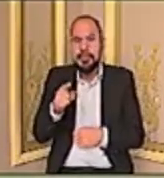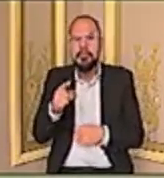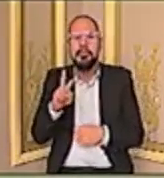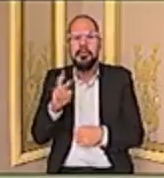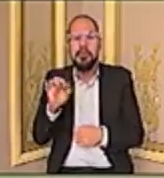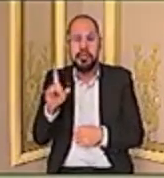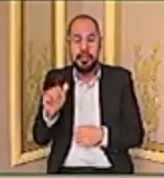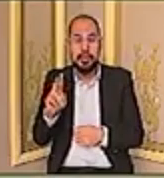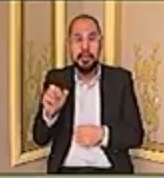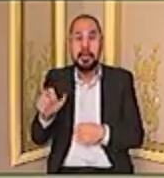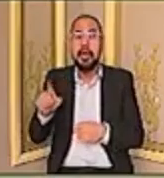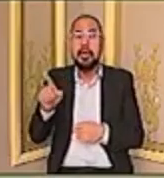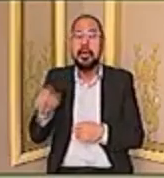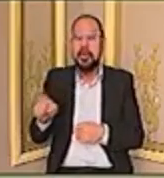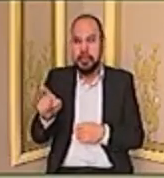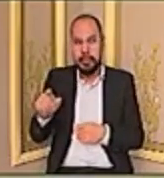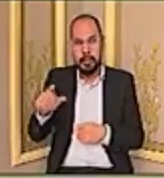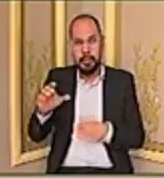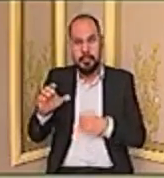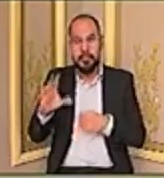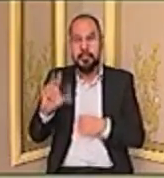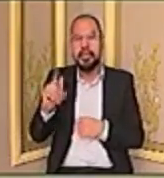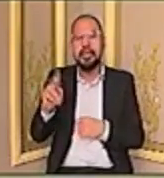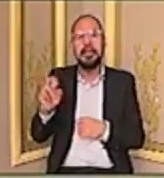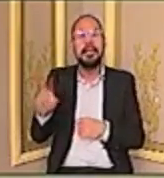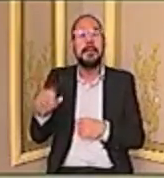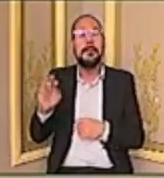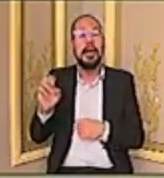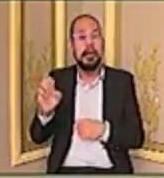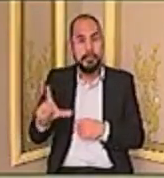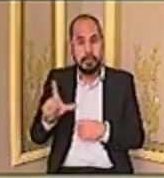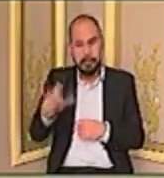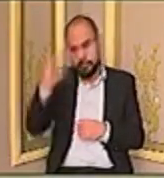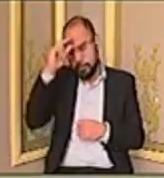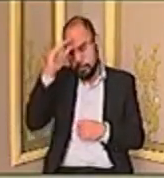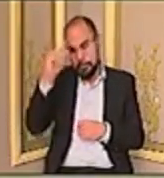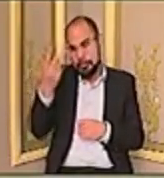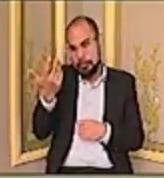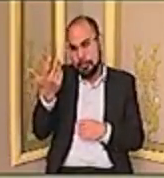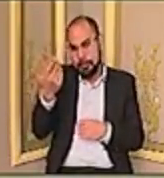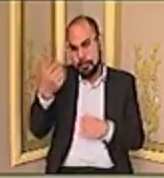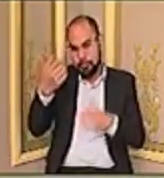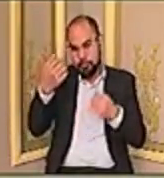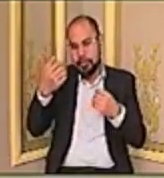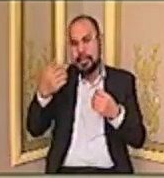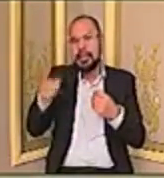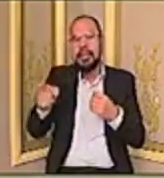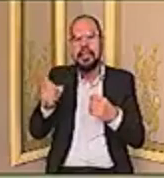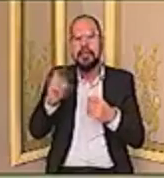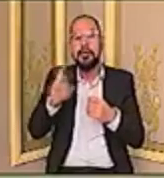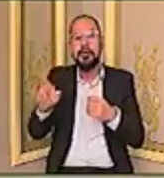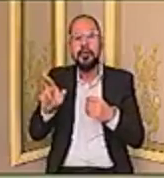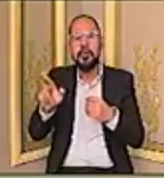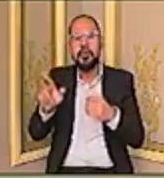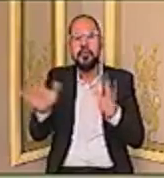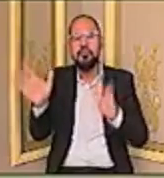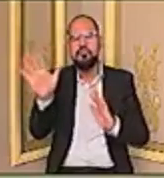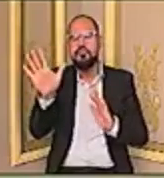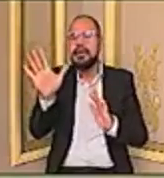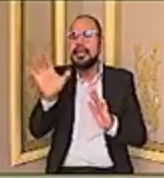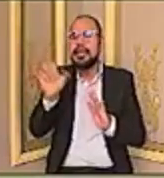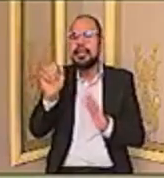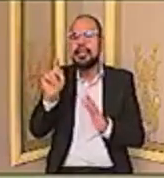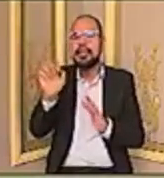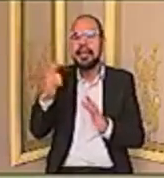Capitana Marvel, determinación, como Thor, sabiduría, como la del Doctor Strange, e inclusión, como la de los